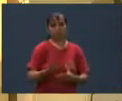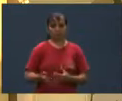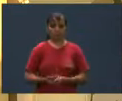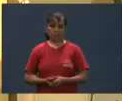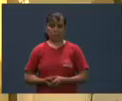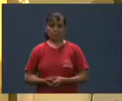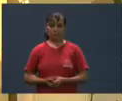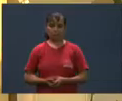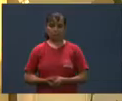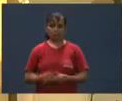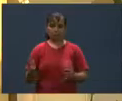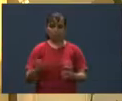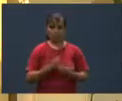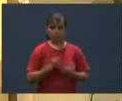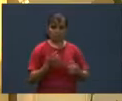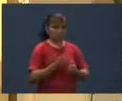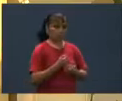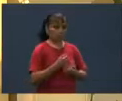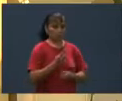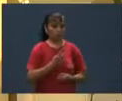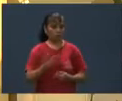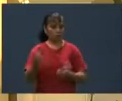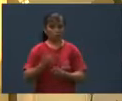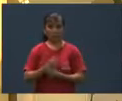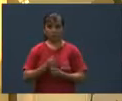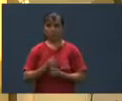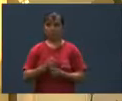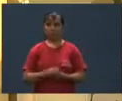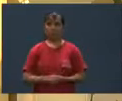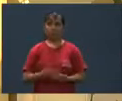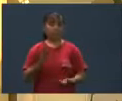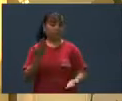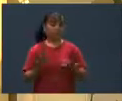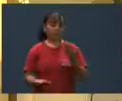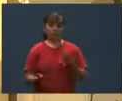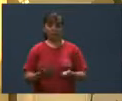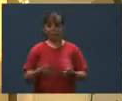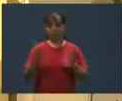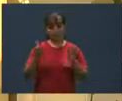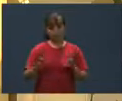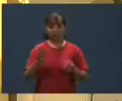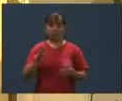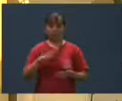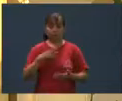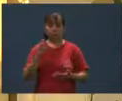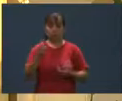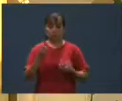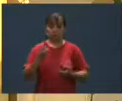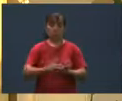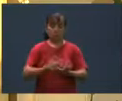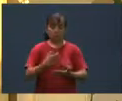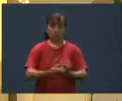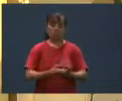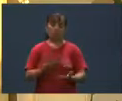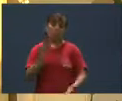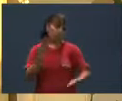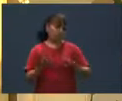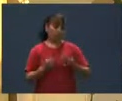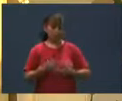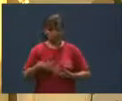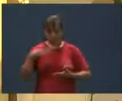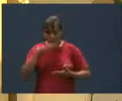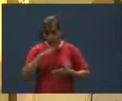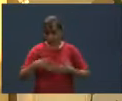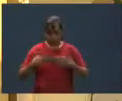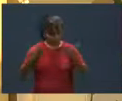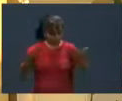tiene se apega a eso. Y puede haber un rico que es capaz de compartir, es capaz de despegarse y no estar apegado